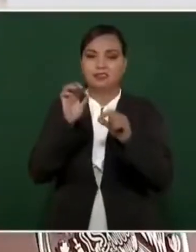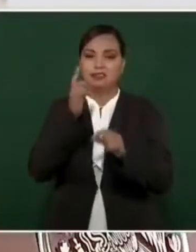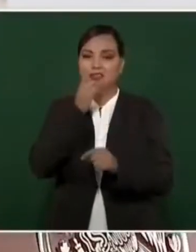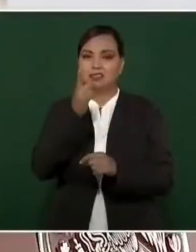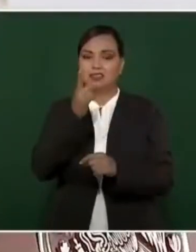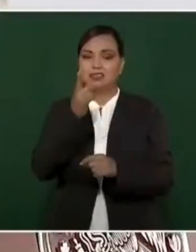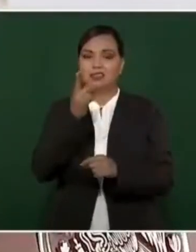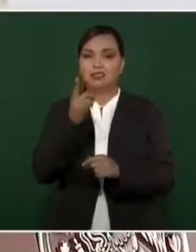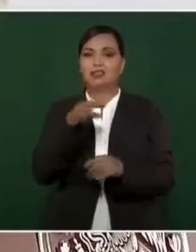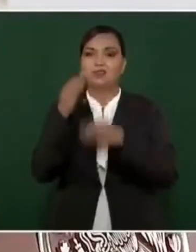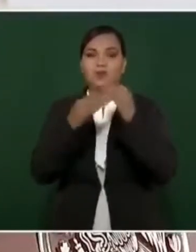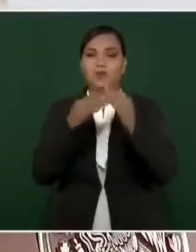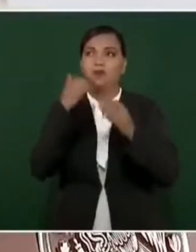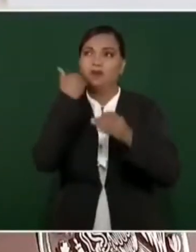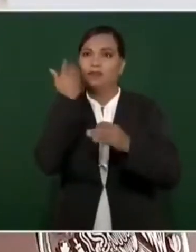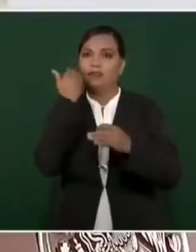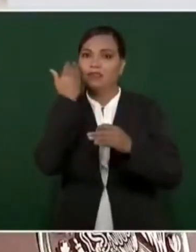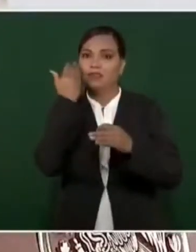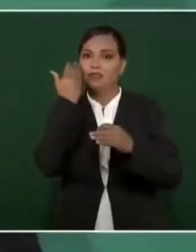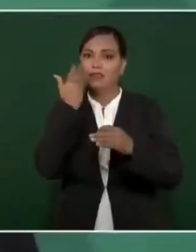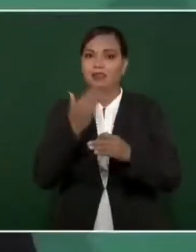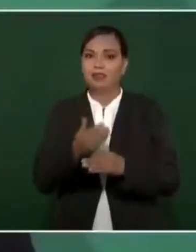mis adversarios, los conservadores,